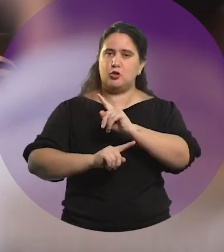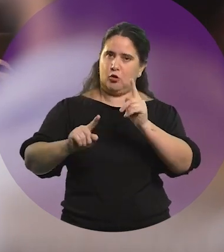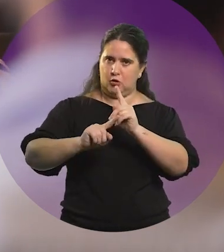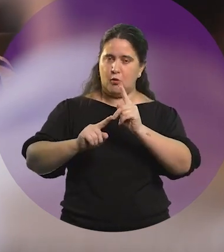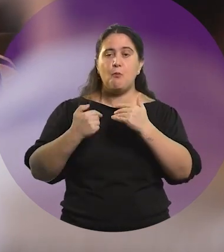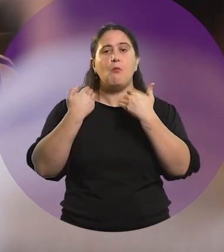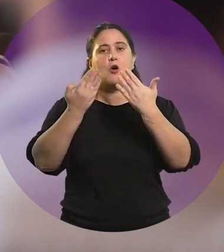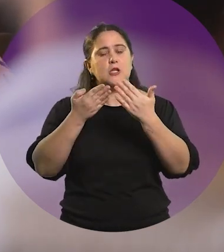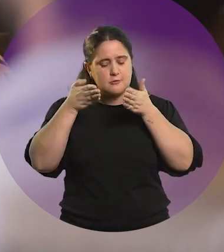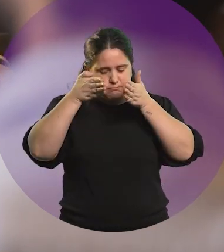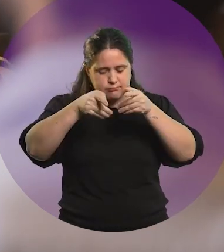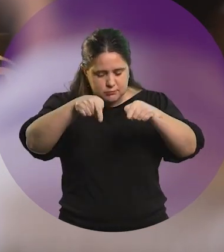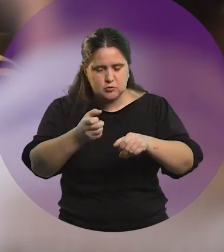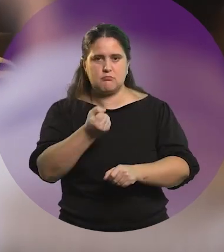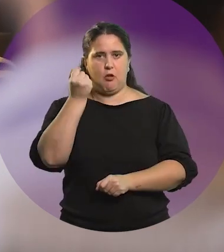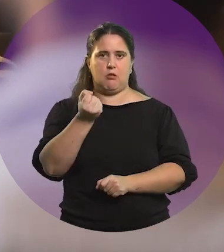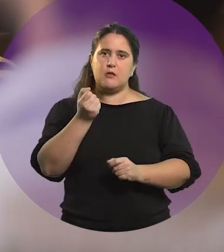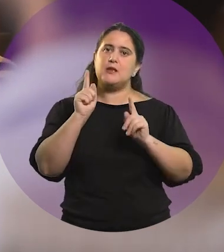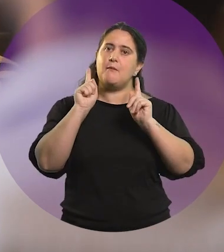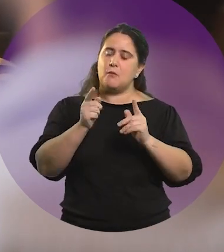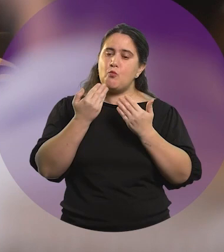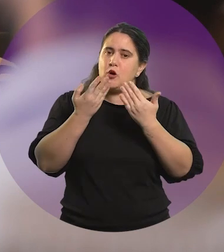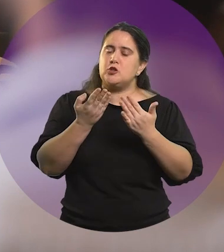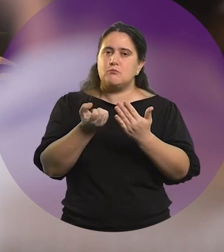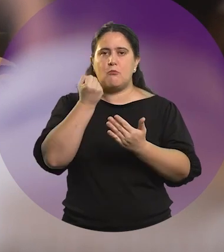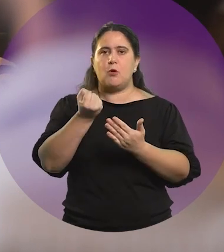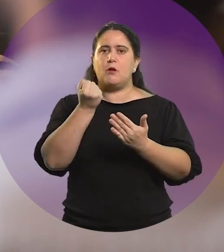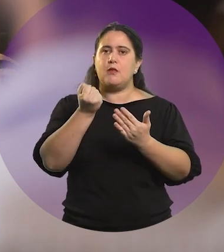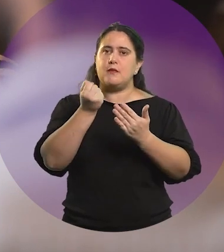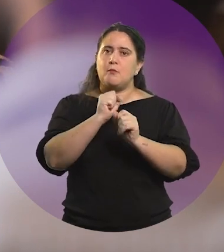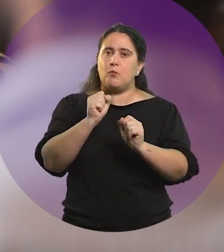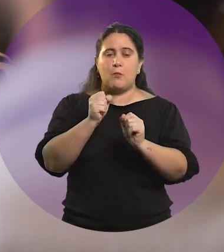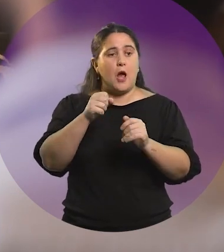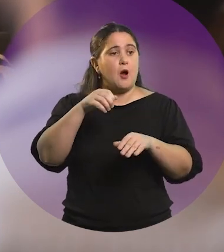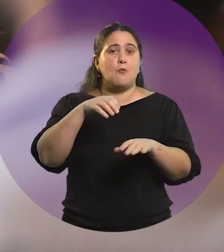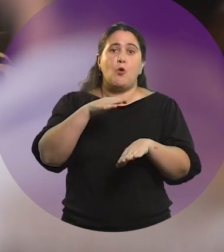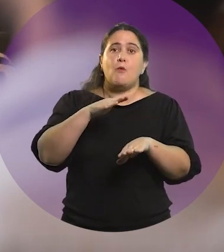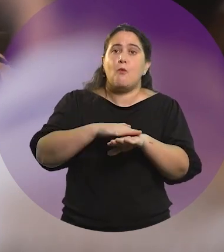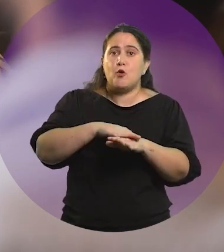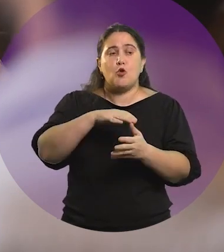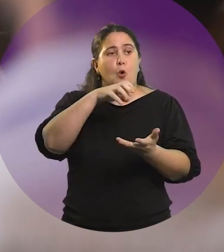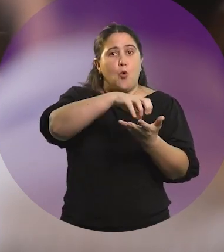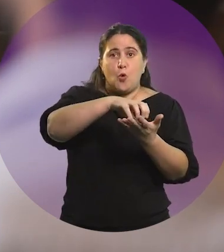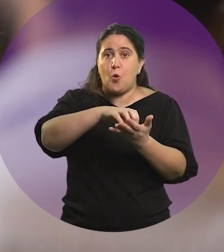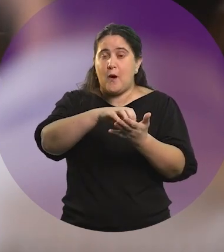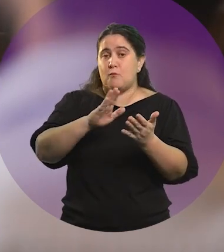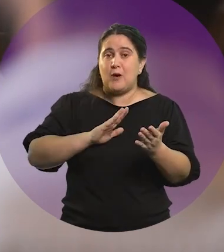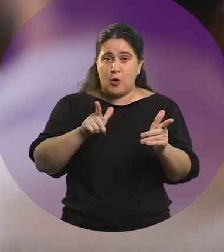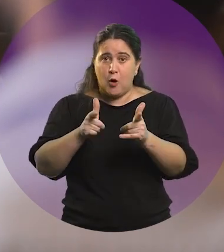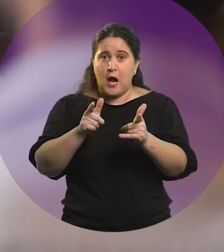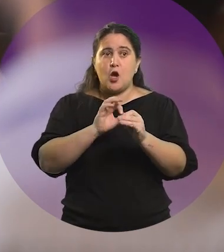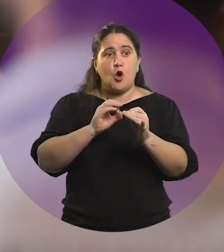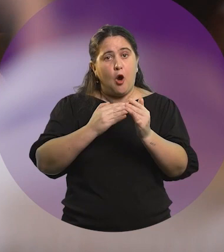Y por eso poner el foco allí y por eso también levantar la cuestión de en los espacios en los que no estamos y en los espacios en los que